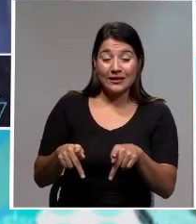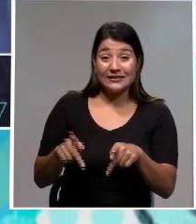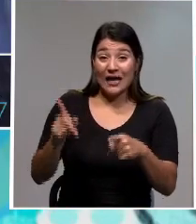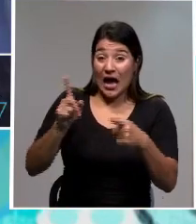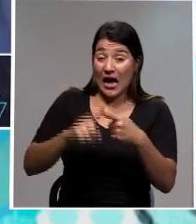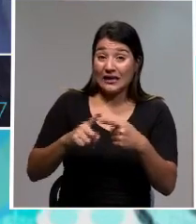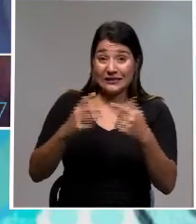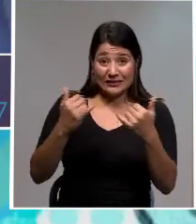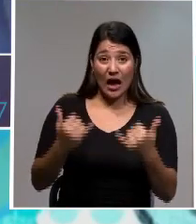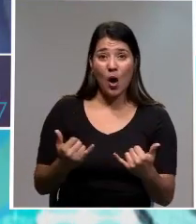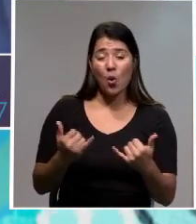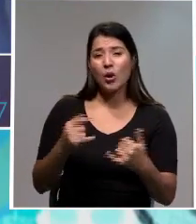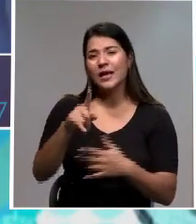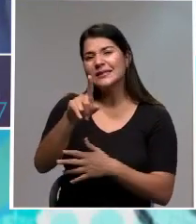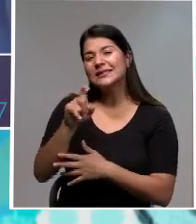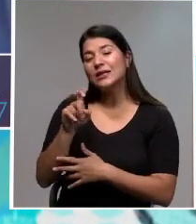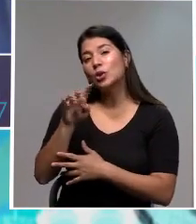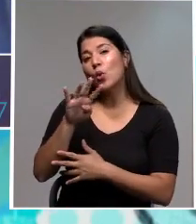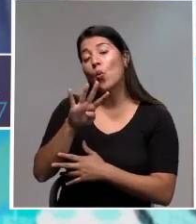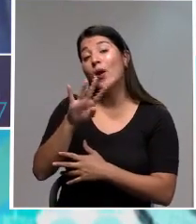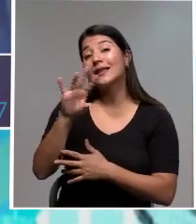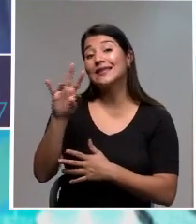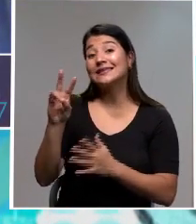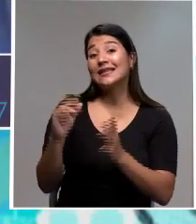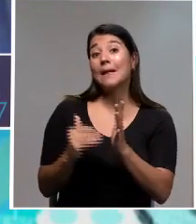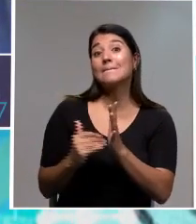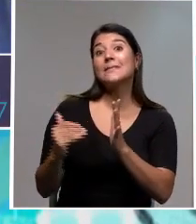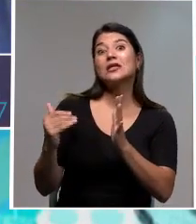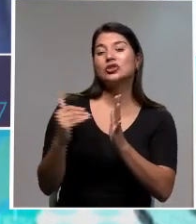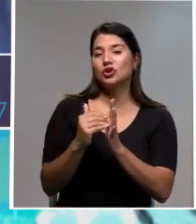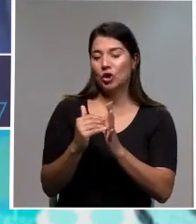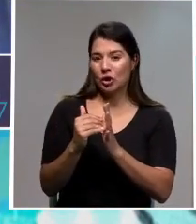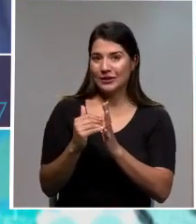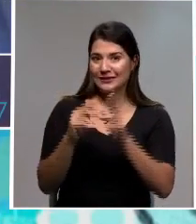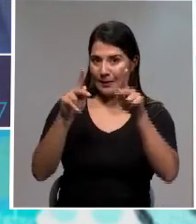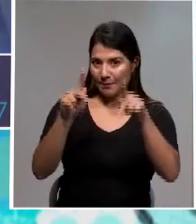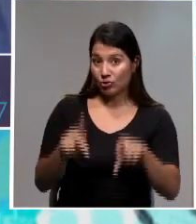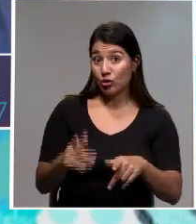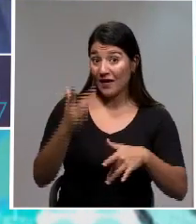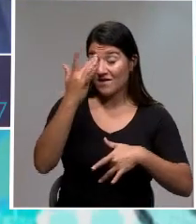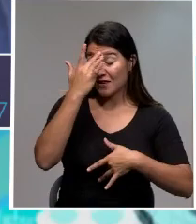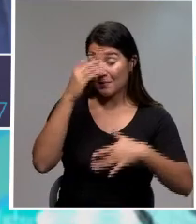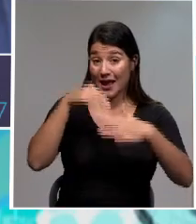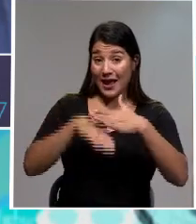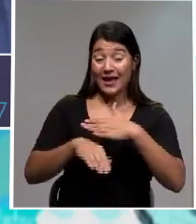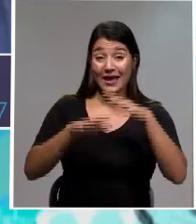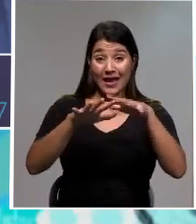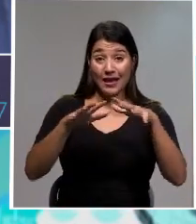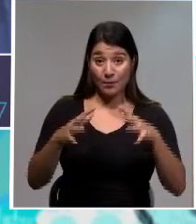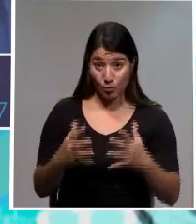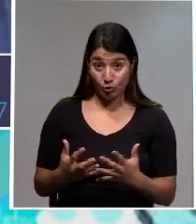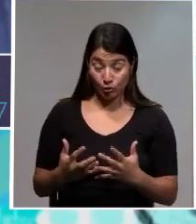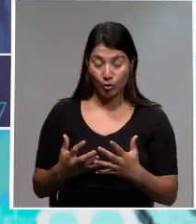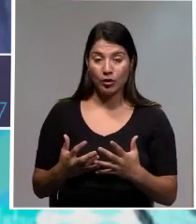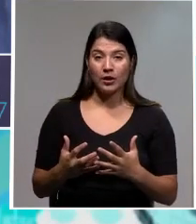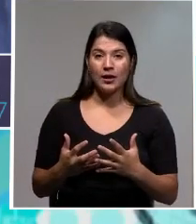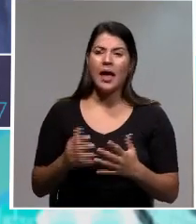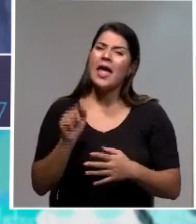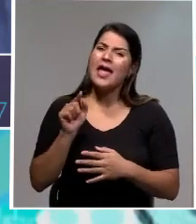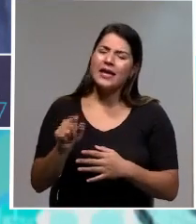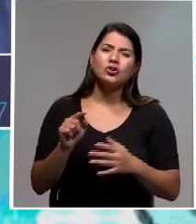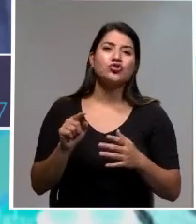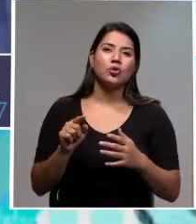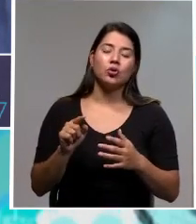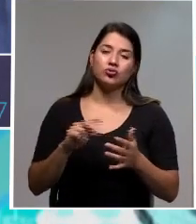hoy son más de 147 millones de casos en todo el mundo. Obviamente representa